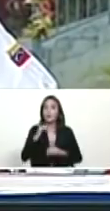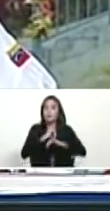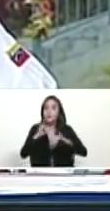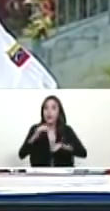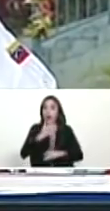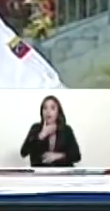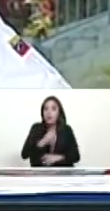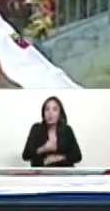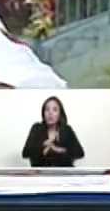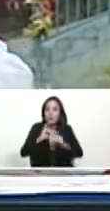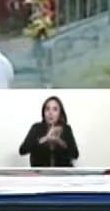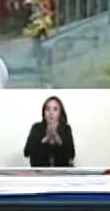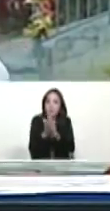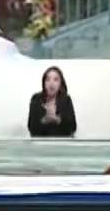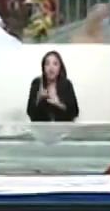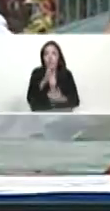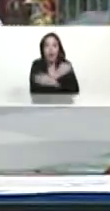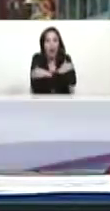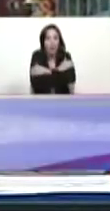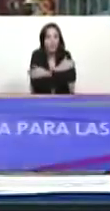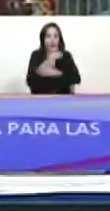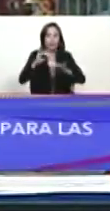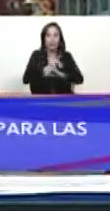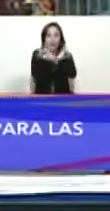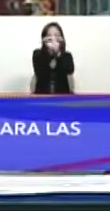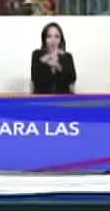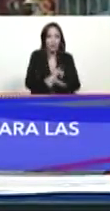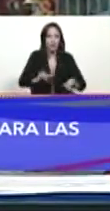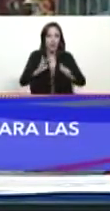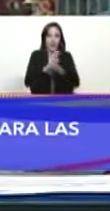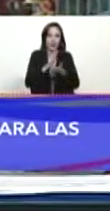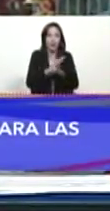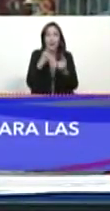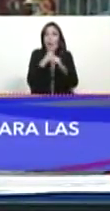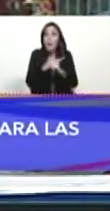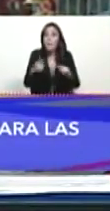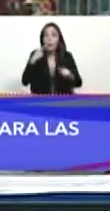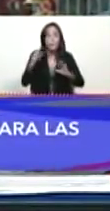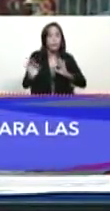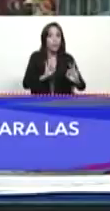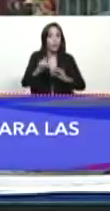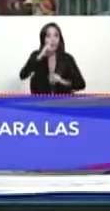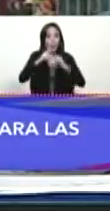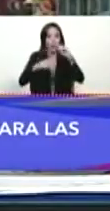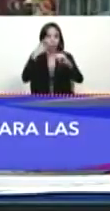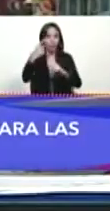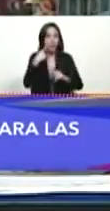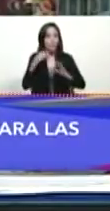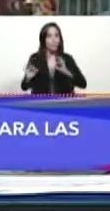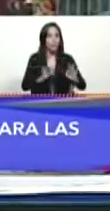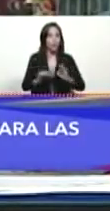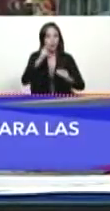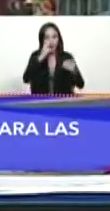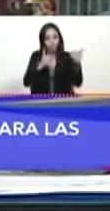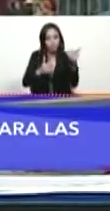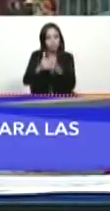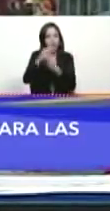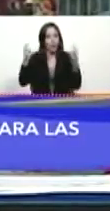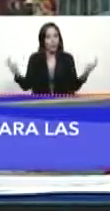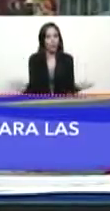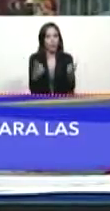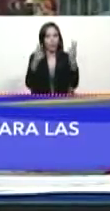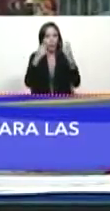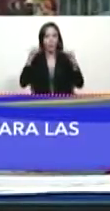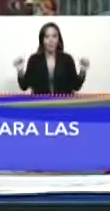Culminemos este año dándonos un gran abrazo de felicidad, pero sobre todo preparándonos para los años victoriosos que